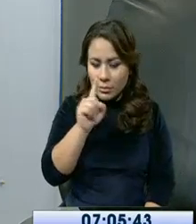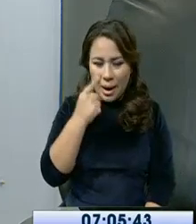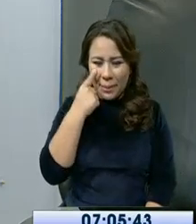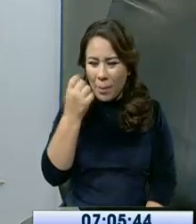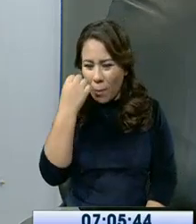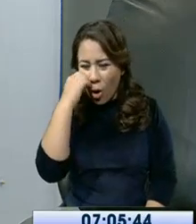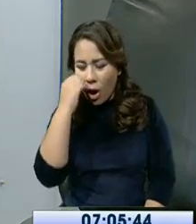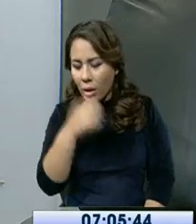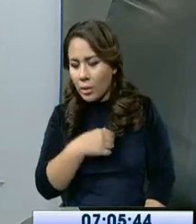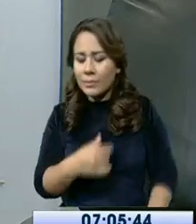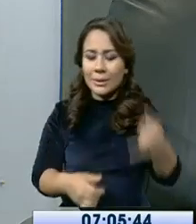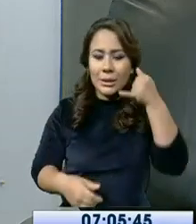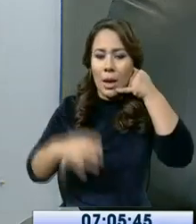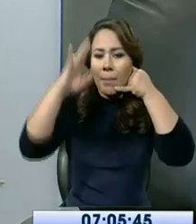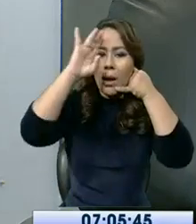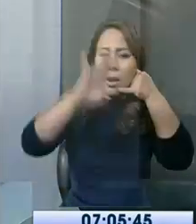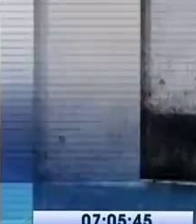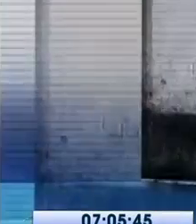las agresiones.